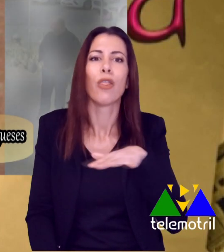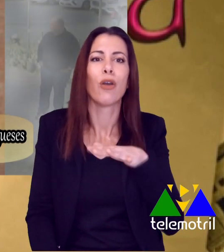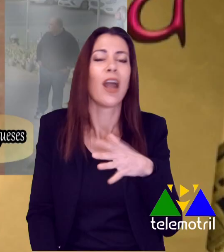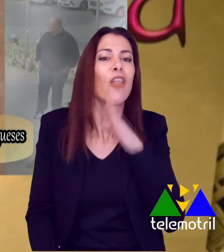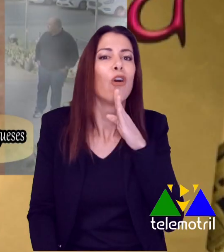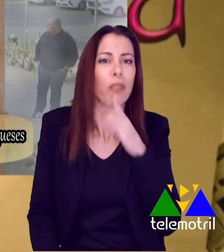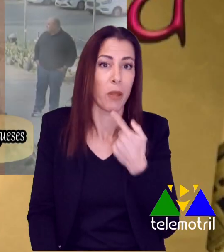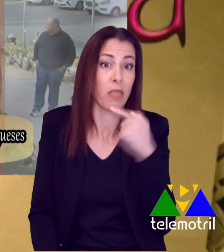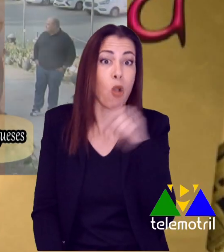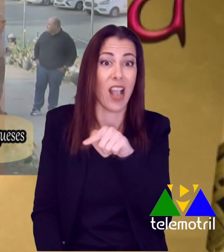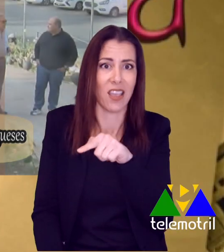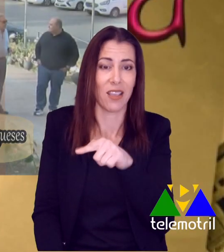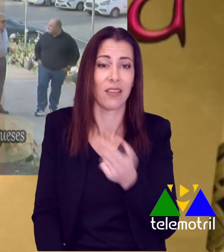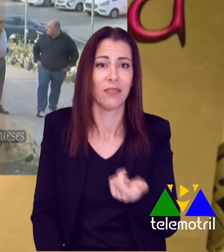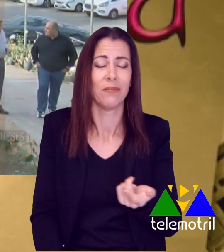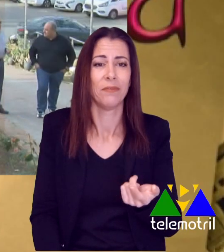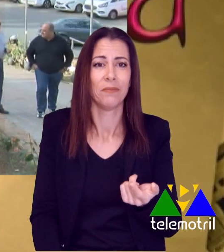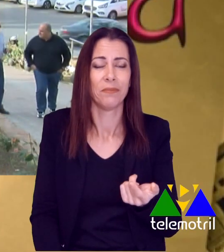fue.